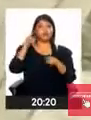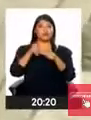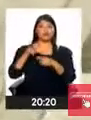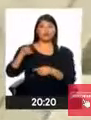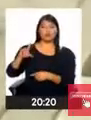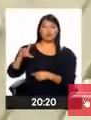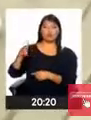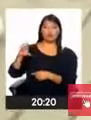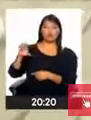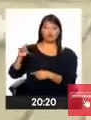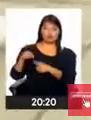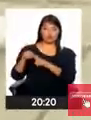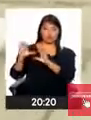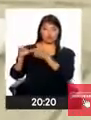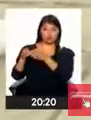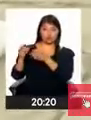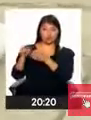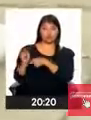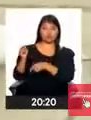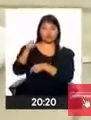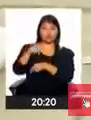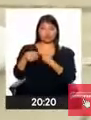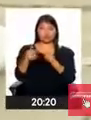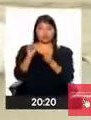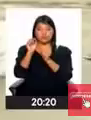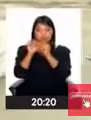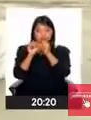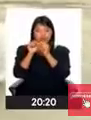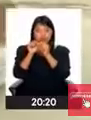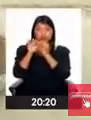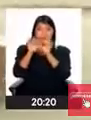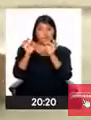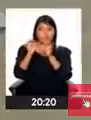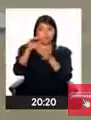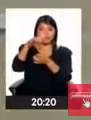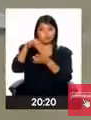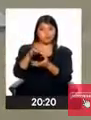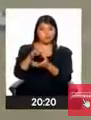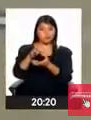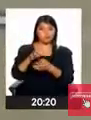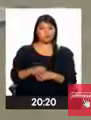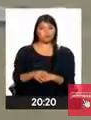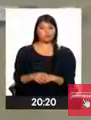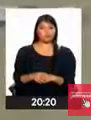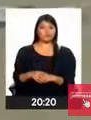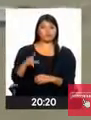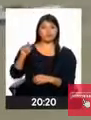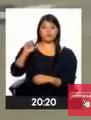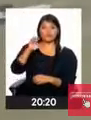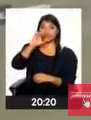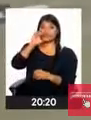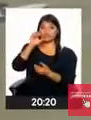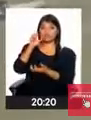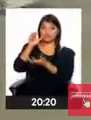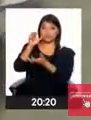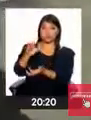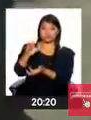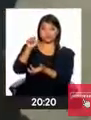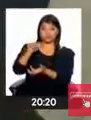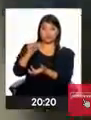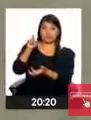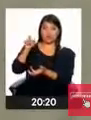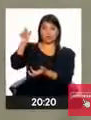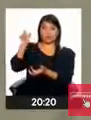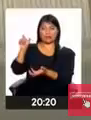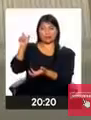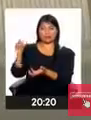de la UDEX, desactiven algún tipo de artefacto explosivo. Con esta granada, los delincuentes